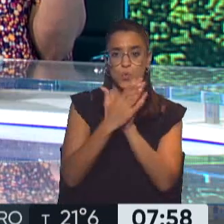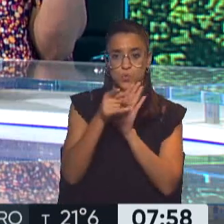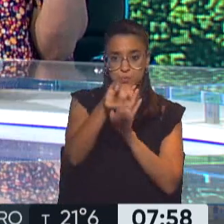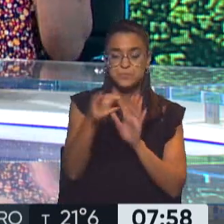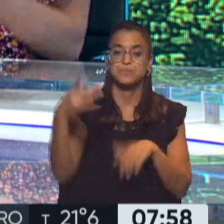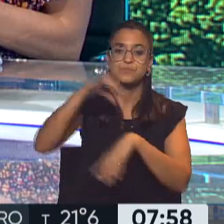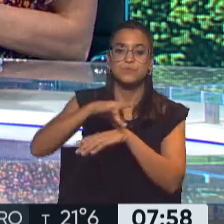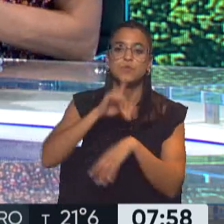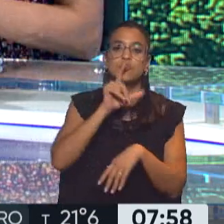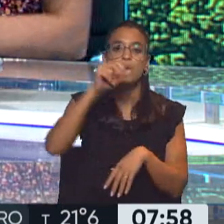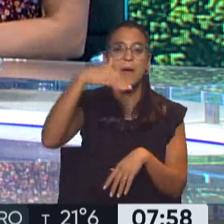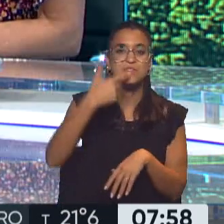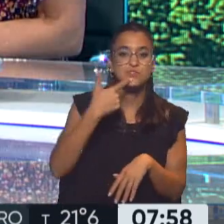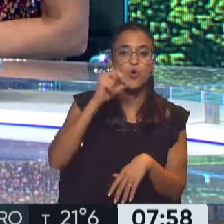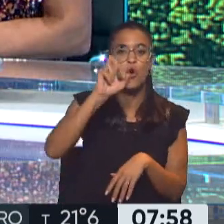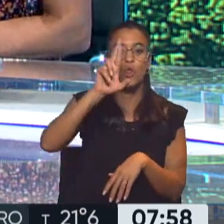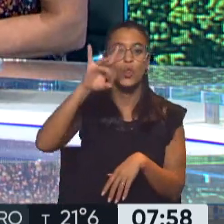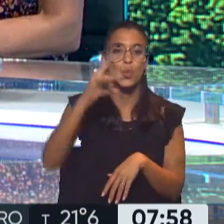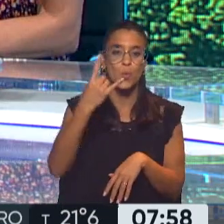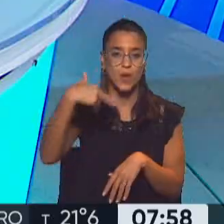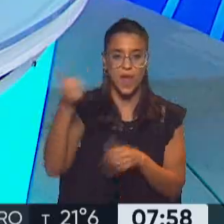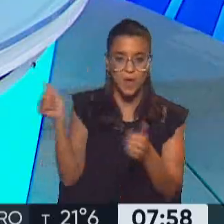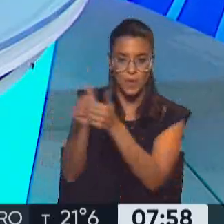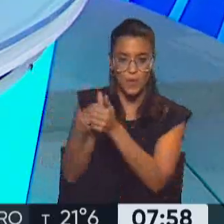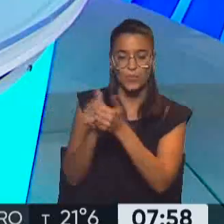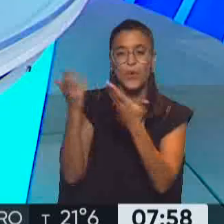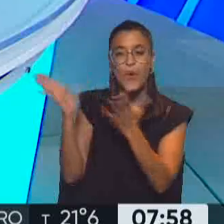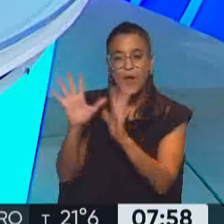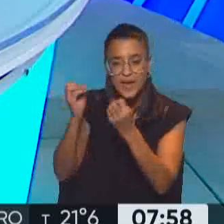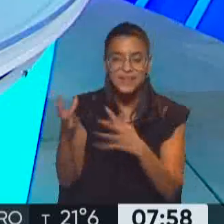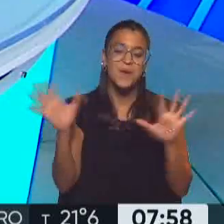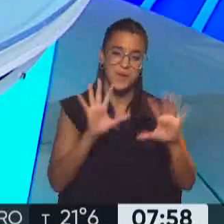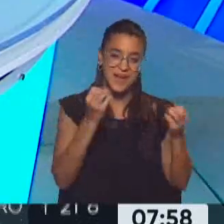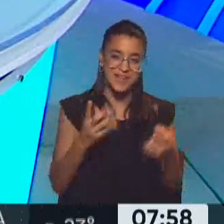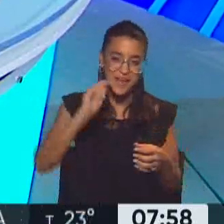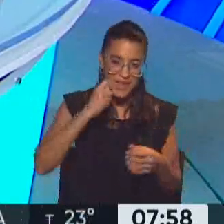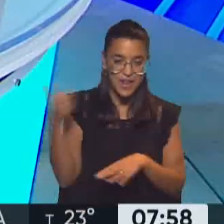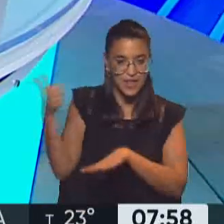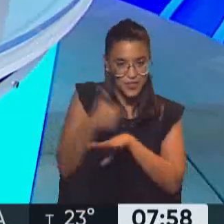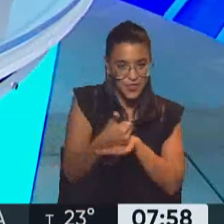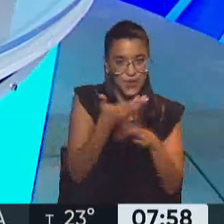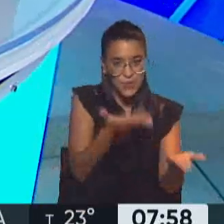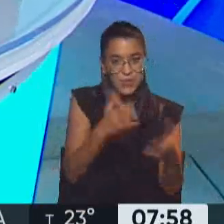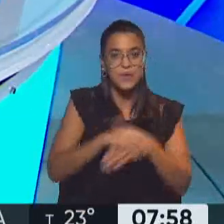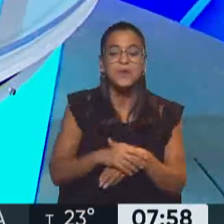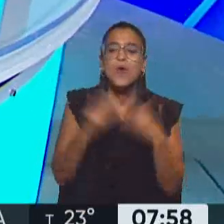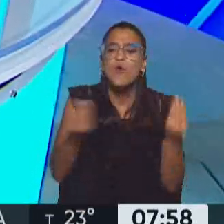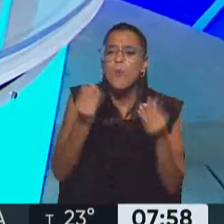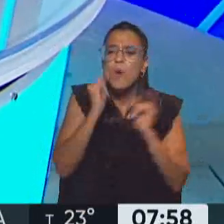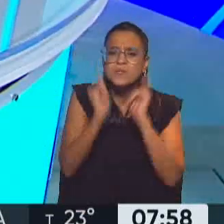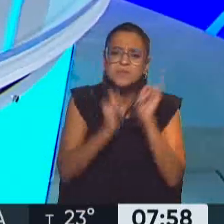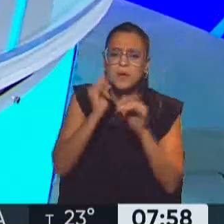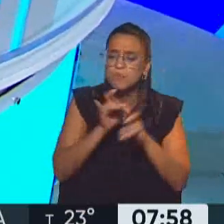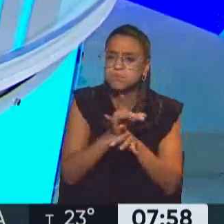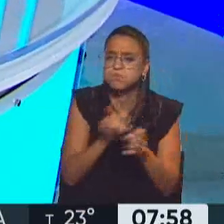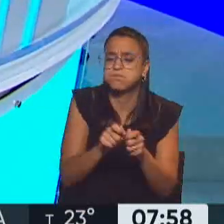miramos al doctor Tomás Orduna, que ya está junto con nosotros aquí en TV Pública. ¿Qué tal, doctor? ¿Qué tal? Buenos días, un gusto estar aquí con ustedes. ¿Cómo explicamos este